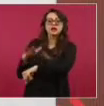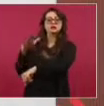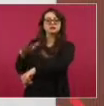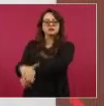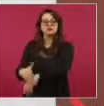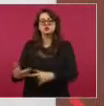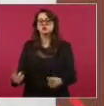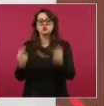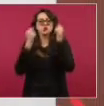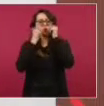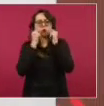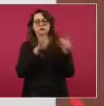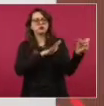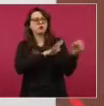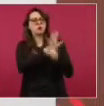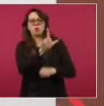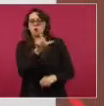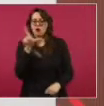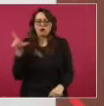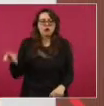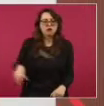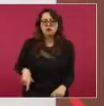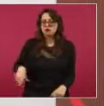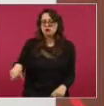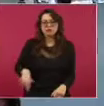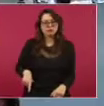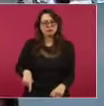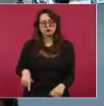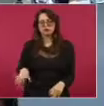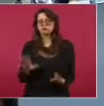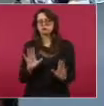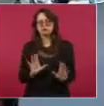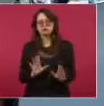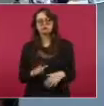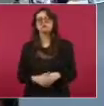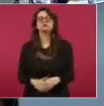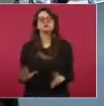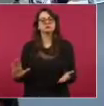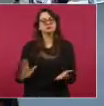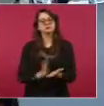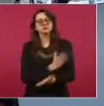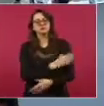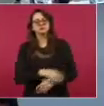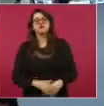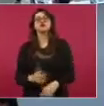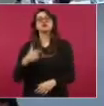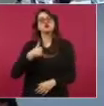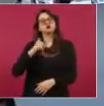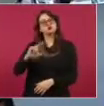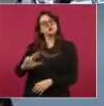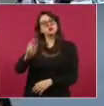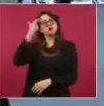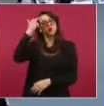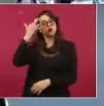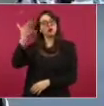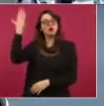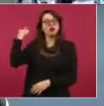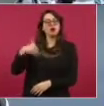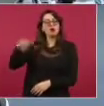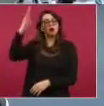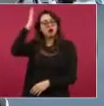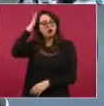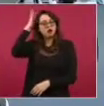sucesivos y diferentes gobiernos. Recuerdo, por ejemplo, los empeños de nuestro histórico dirigente Fidel Velázquez y